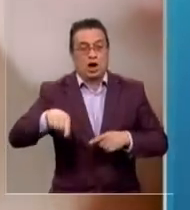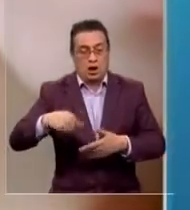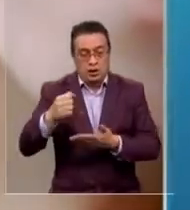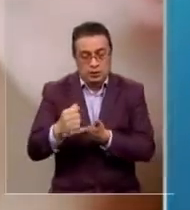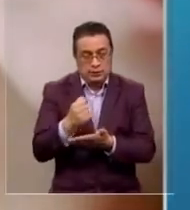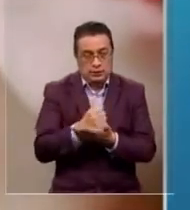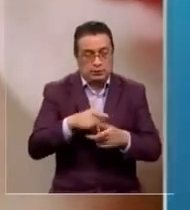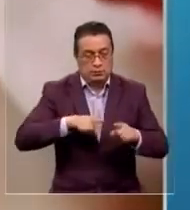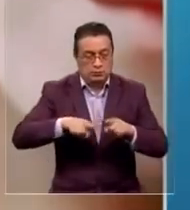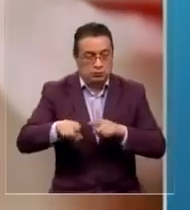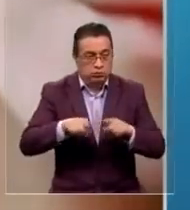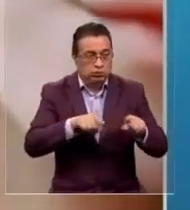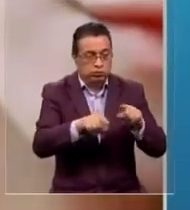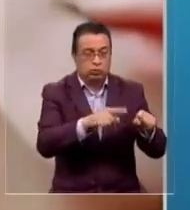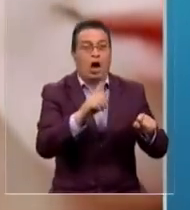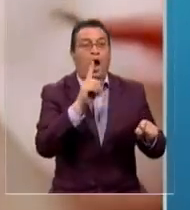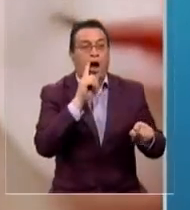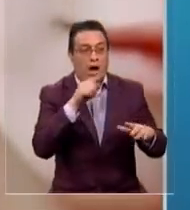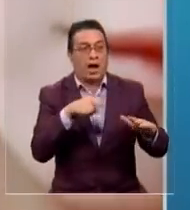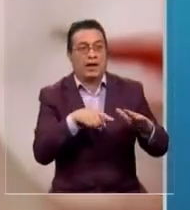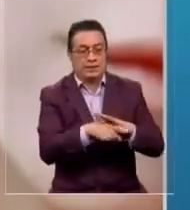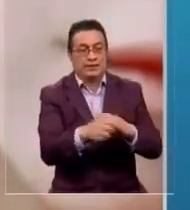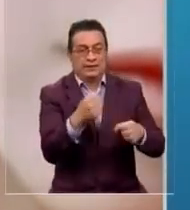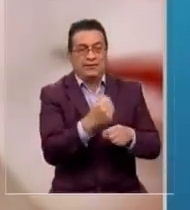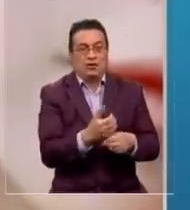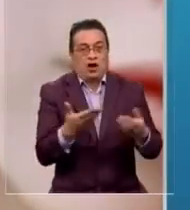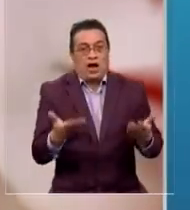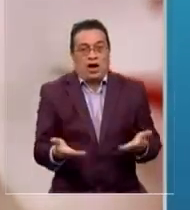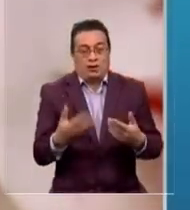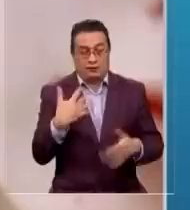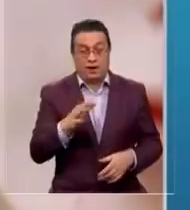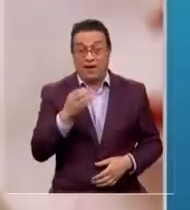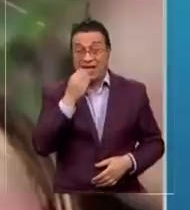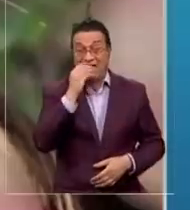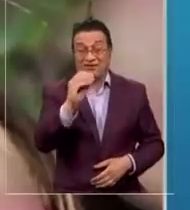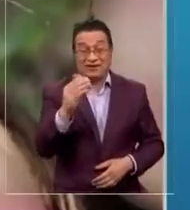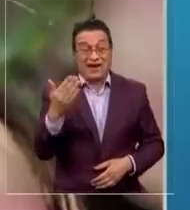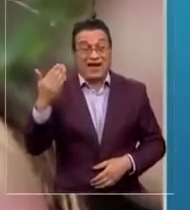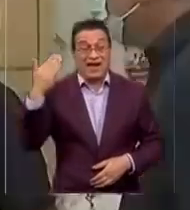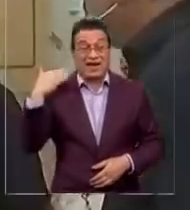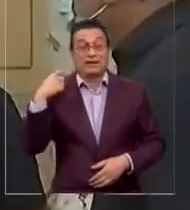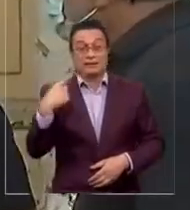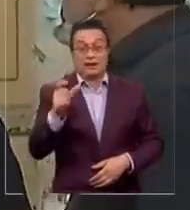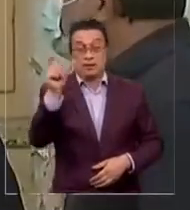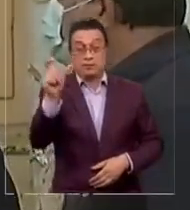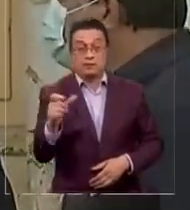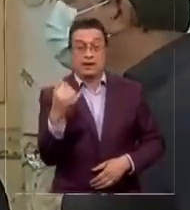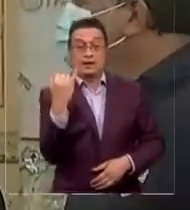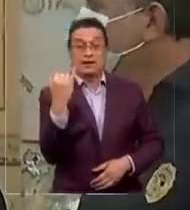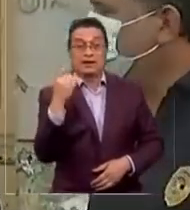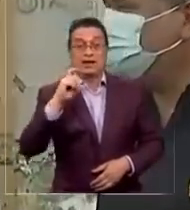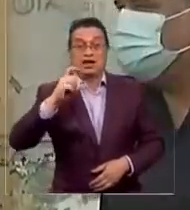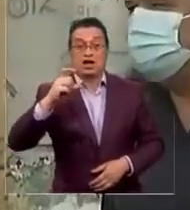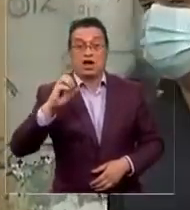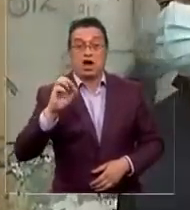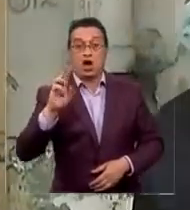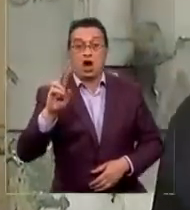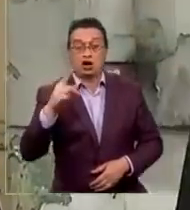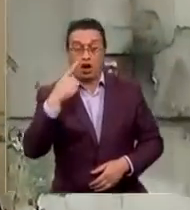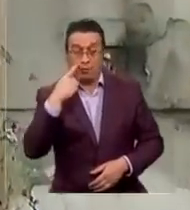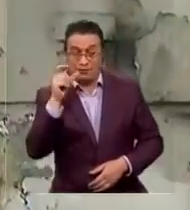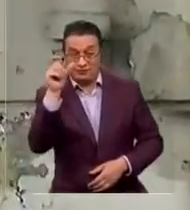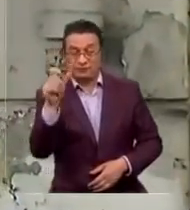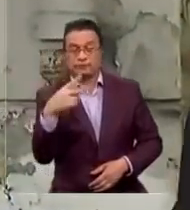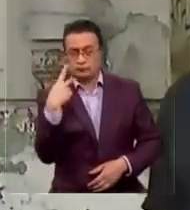de diligencia. Como habíamos mencionado hace algunos días atrás, esta persona, Igor Yaroslav, habría sido